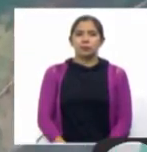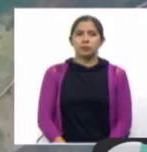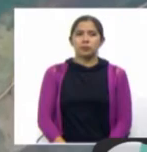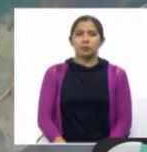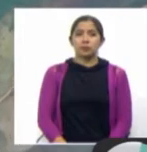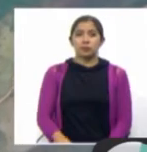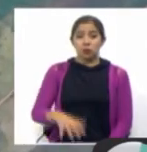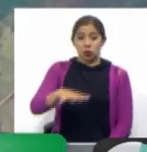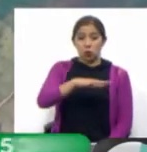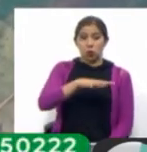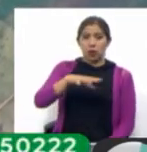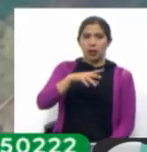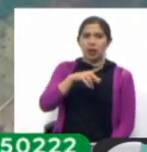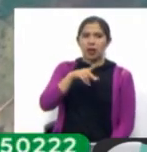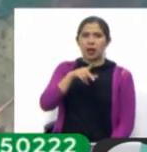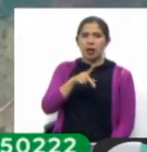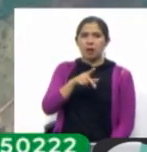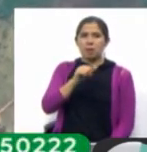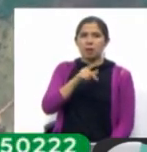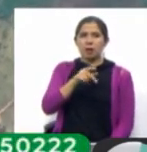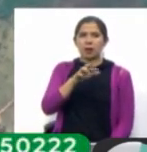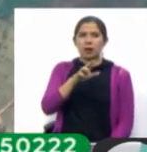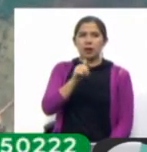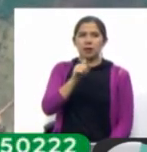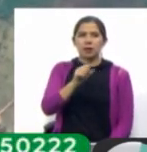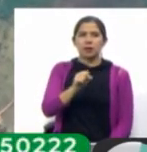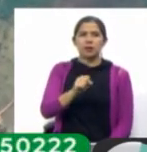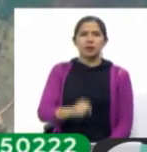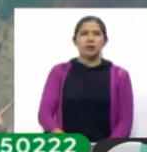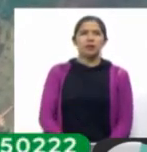Sector de Taperas.